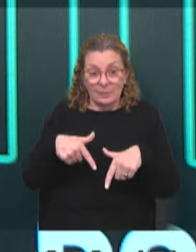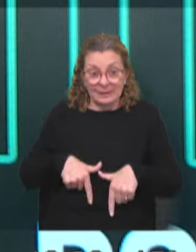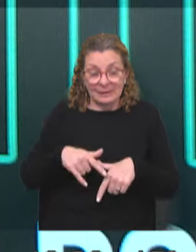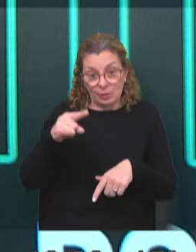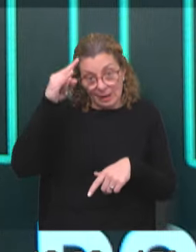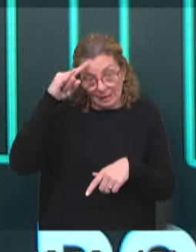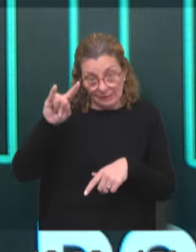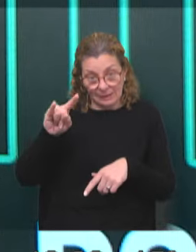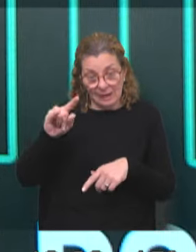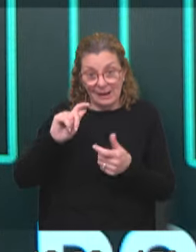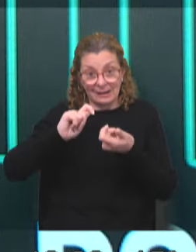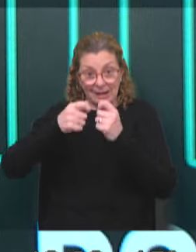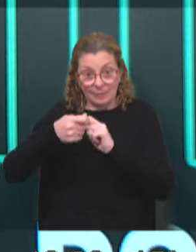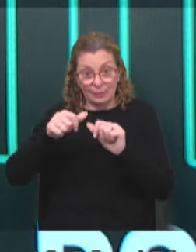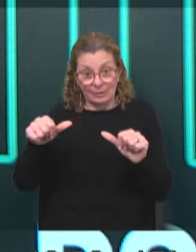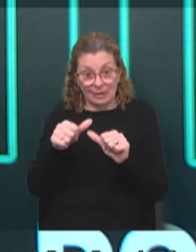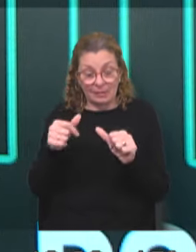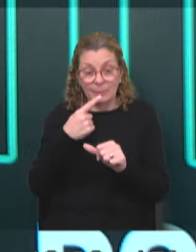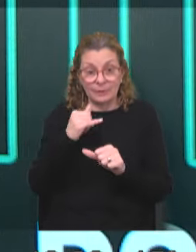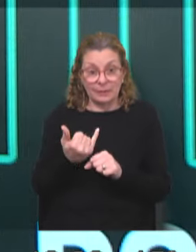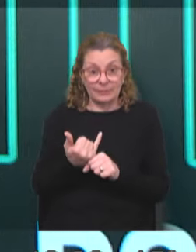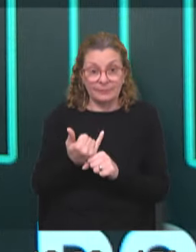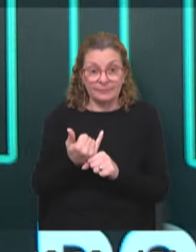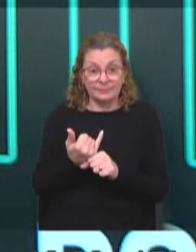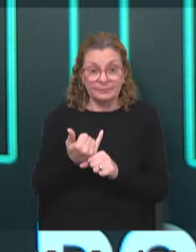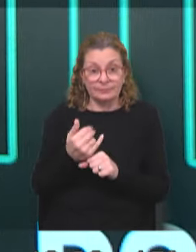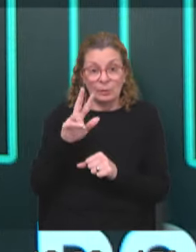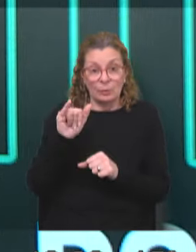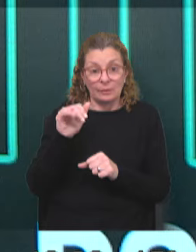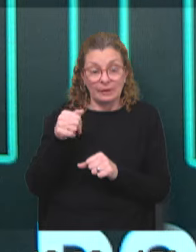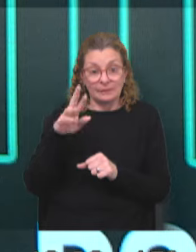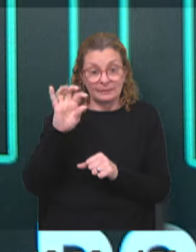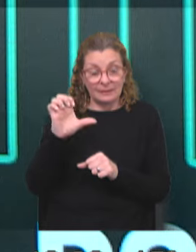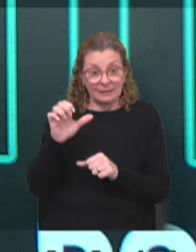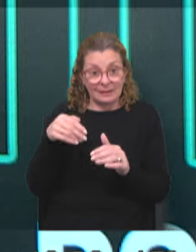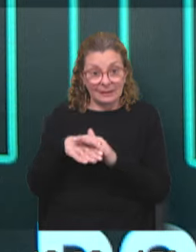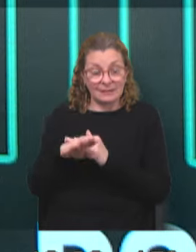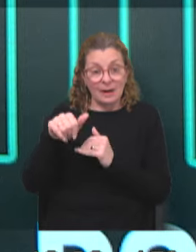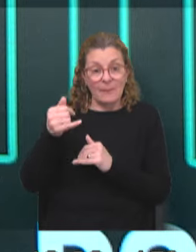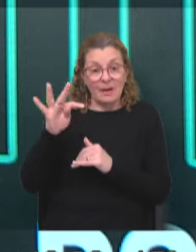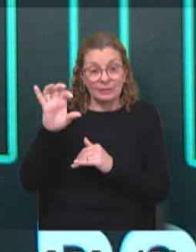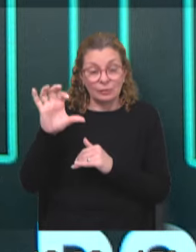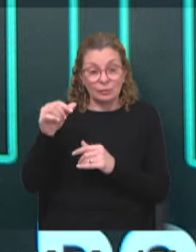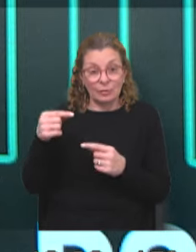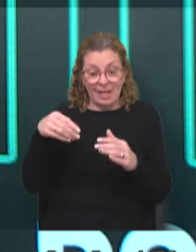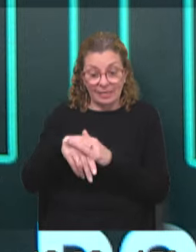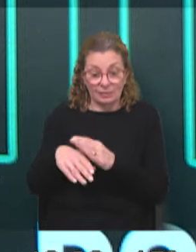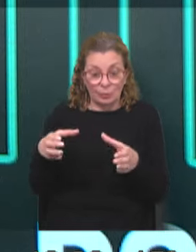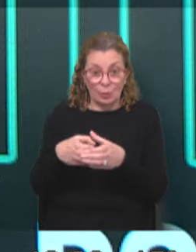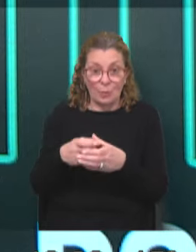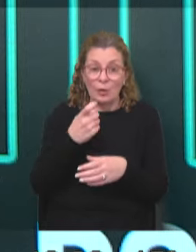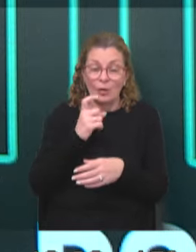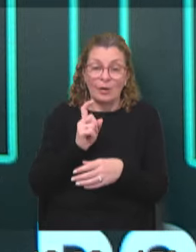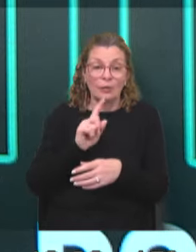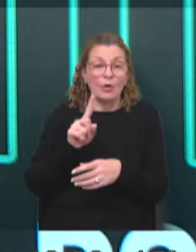ganadería el cambio que se produce de de Uriarte y el ingreso de Matos tiene que ver con una disputa interna de ciudadanos no